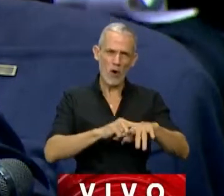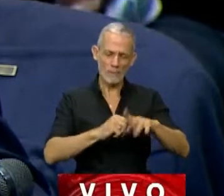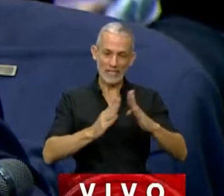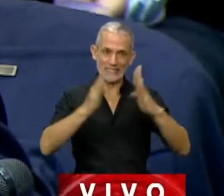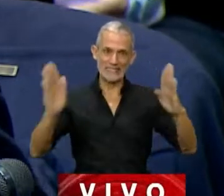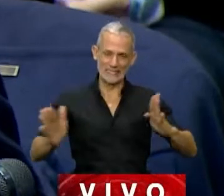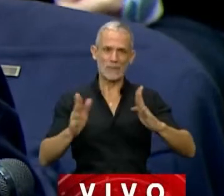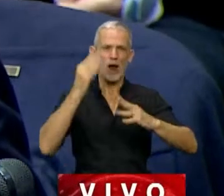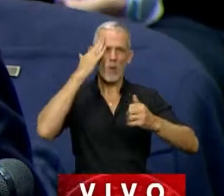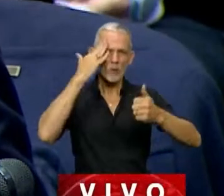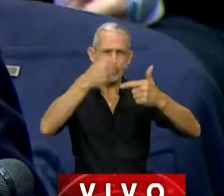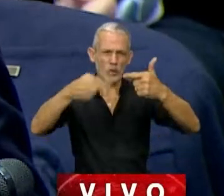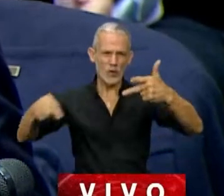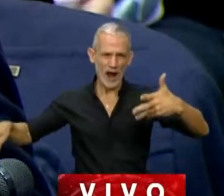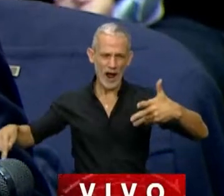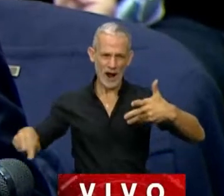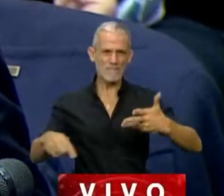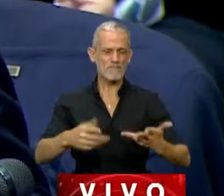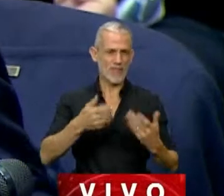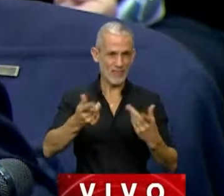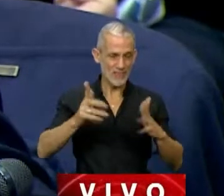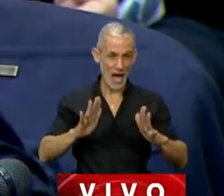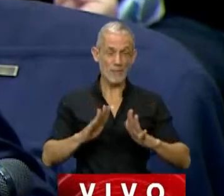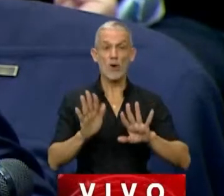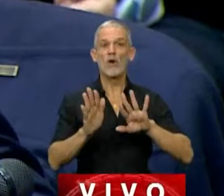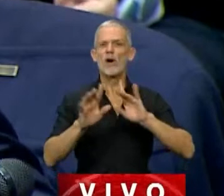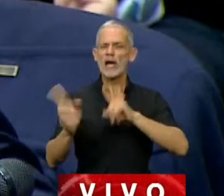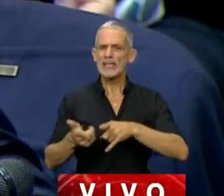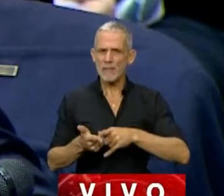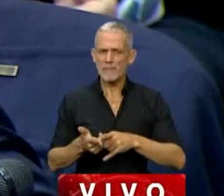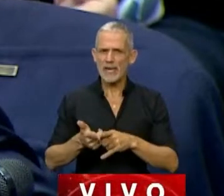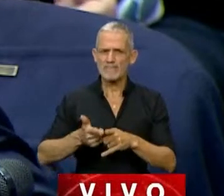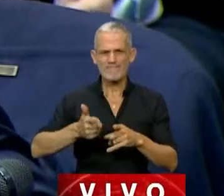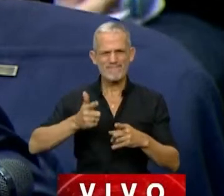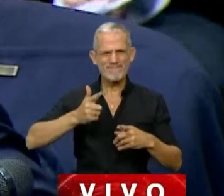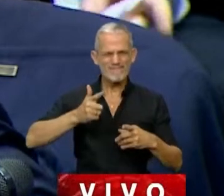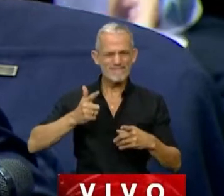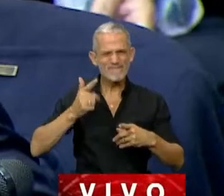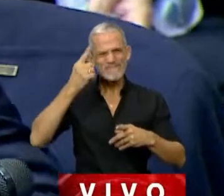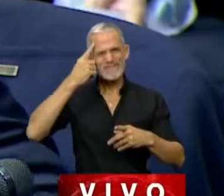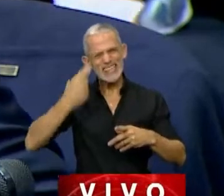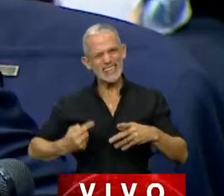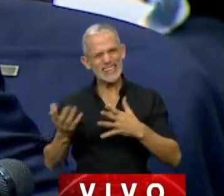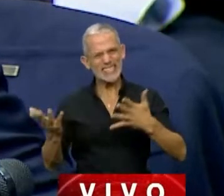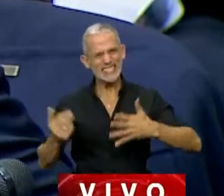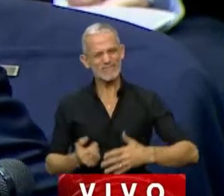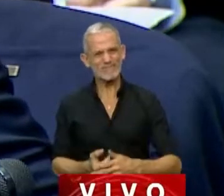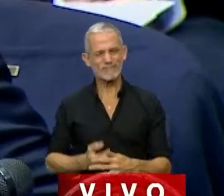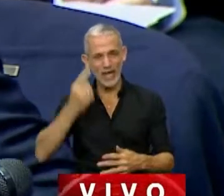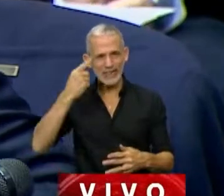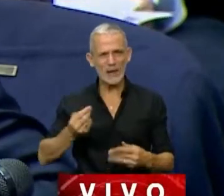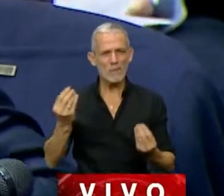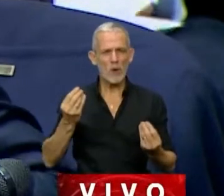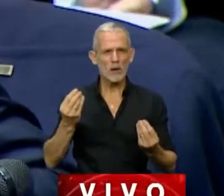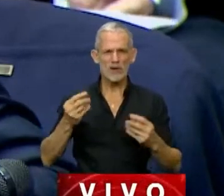para las industrias culturales, pero también con un cierto grado de tristeza por